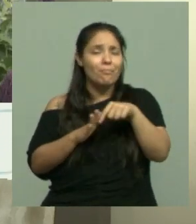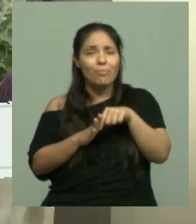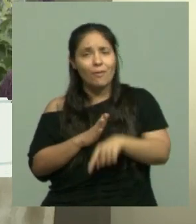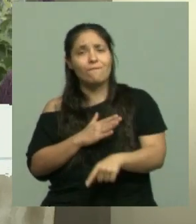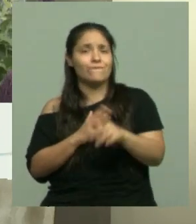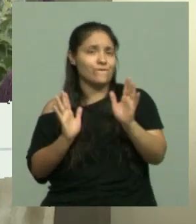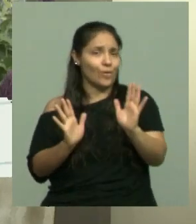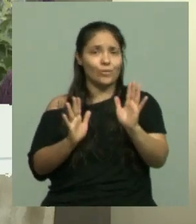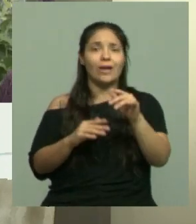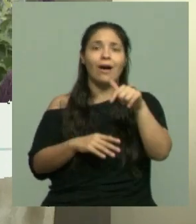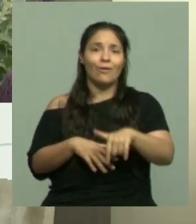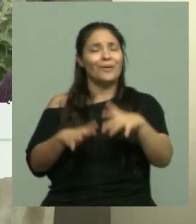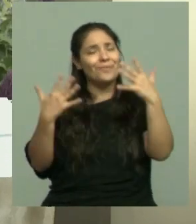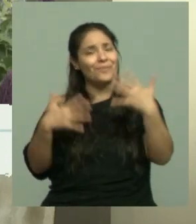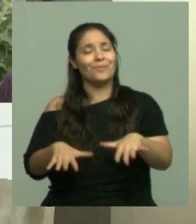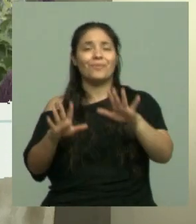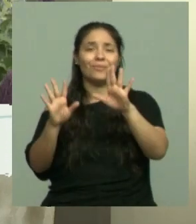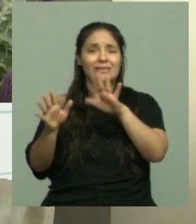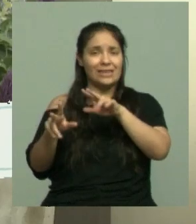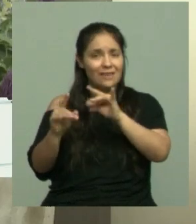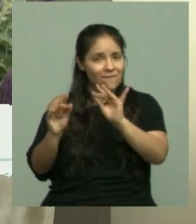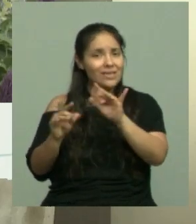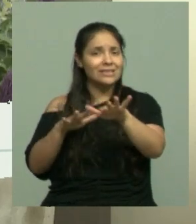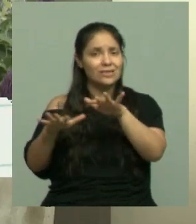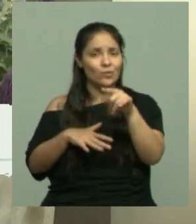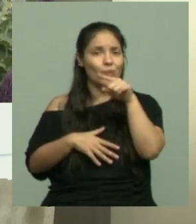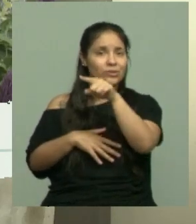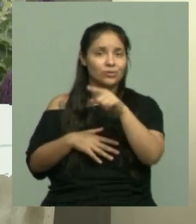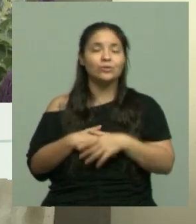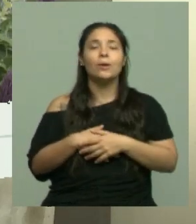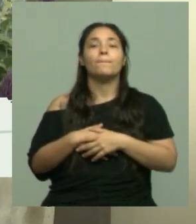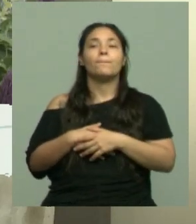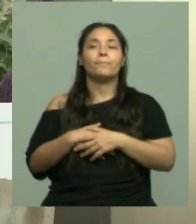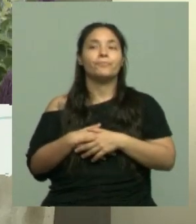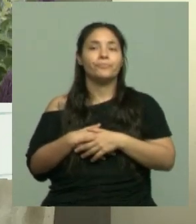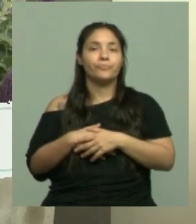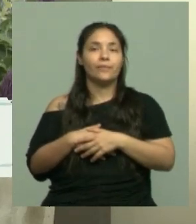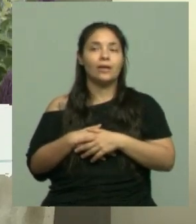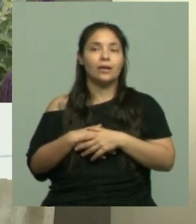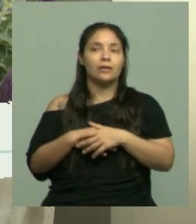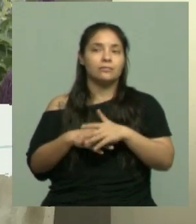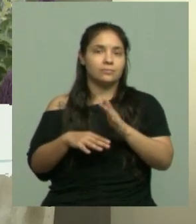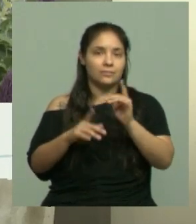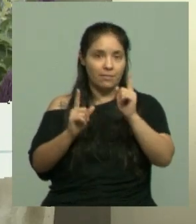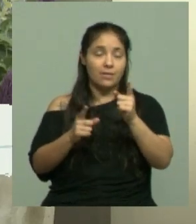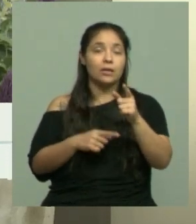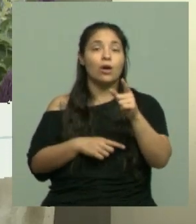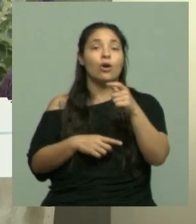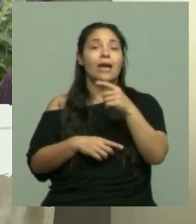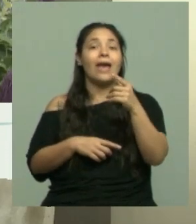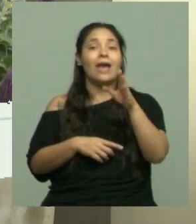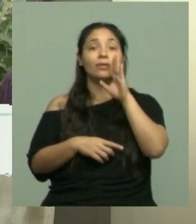momento absolutamente crispado, y entendiendo que por ahí el dato es el cambio de gobierno en Estados Unidos,